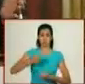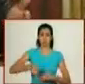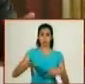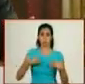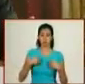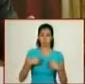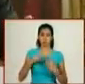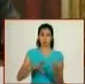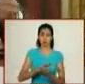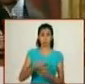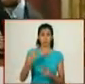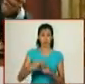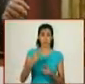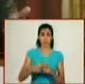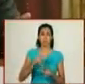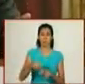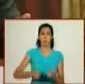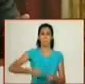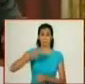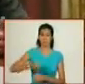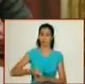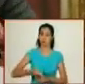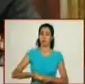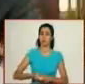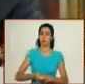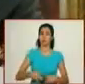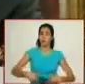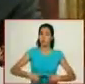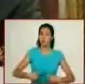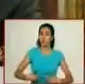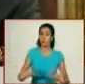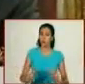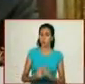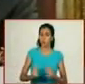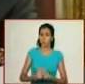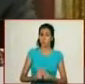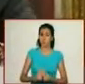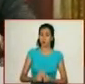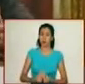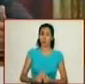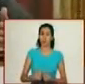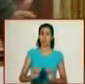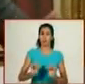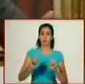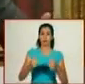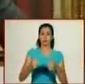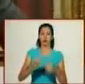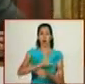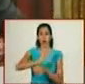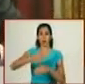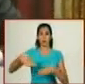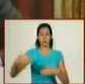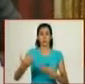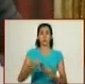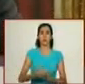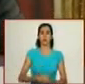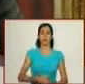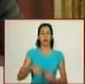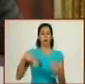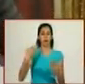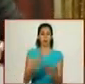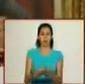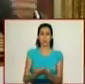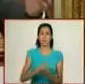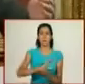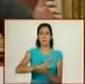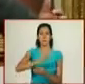asumiendo riesgos, inversiones, esfuerzos conjuntos, desde el Caribe hasta